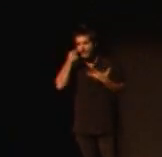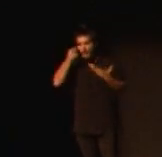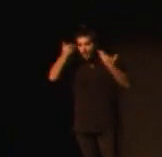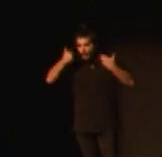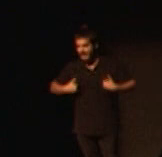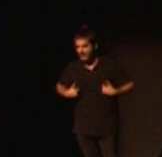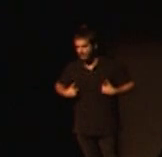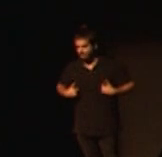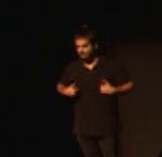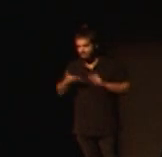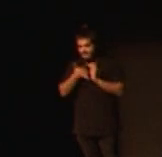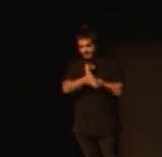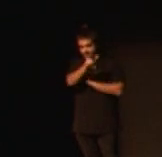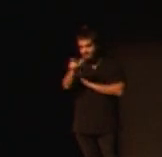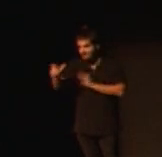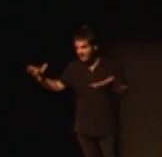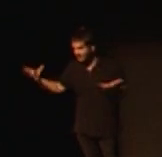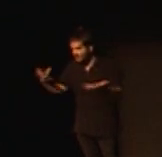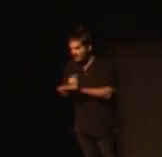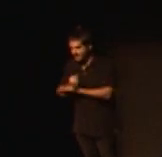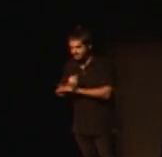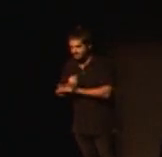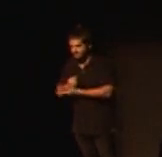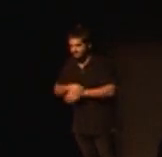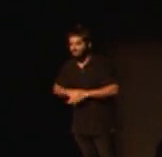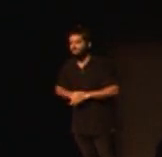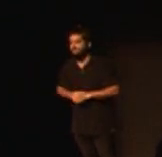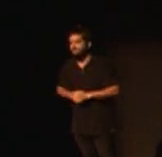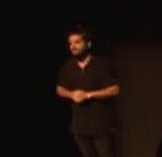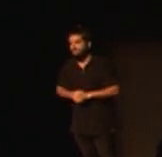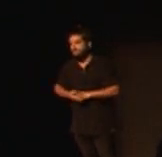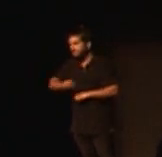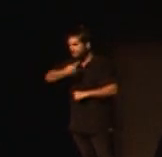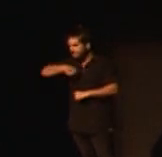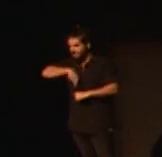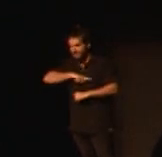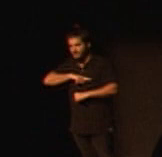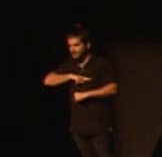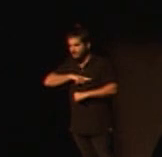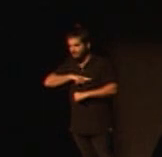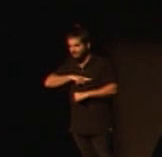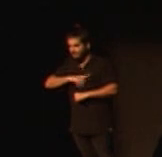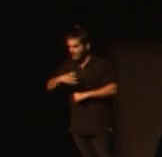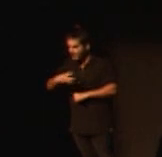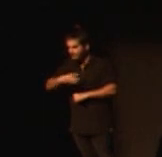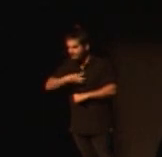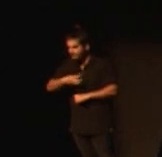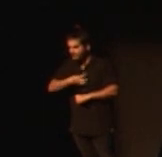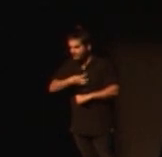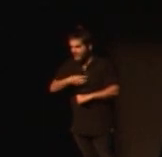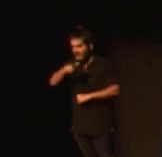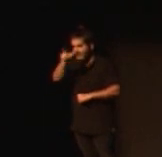todos. Y que no podemos permitirnos que una sola persona de ese 1,5 millones de hombres y mujeres